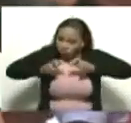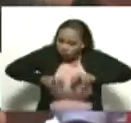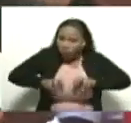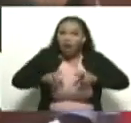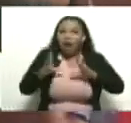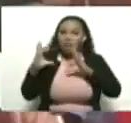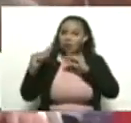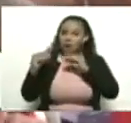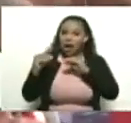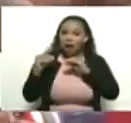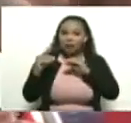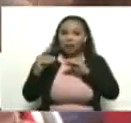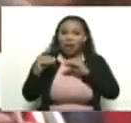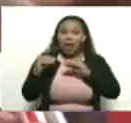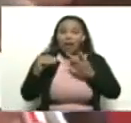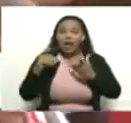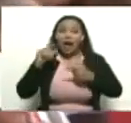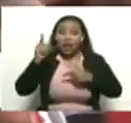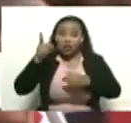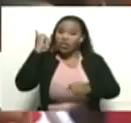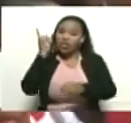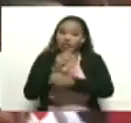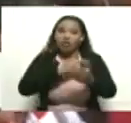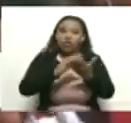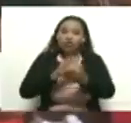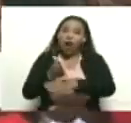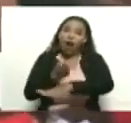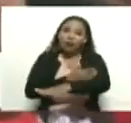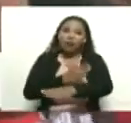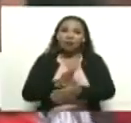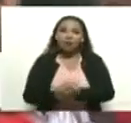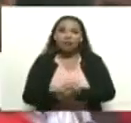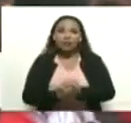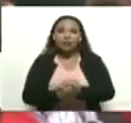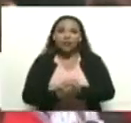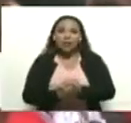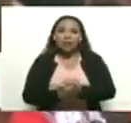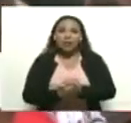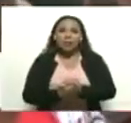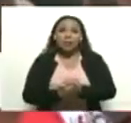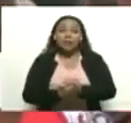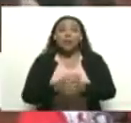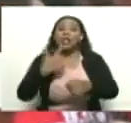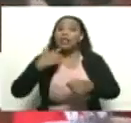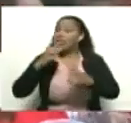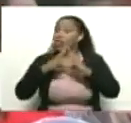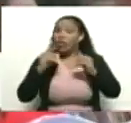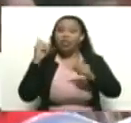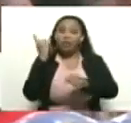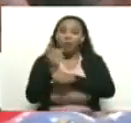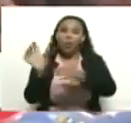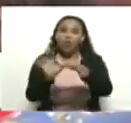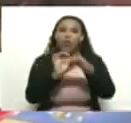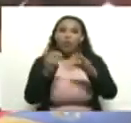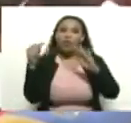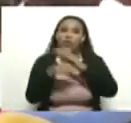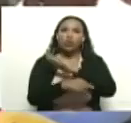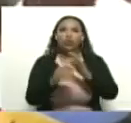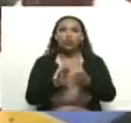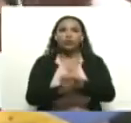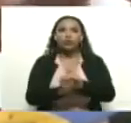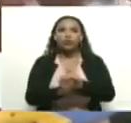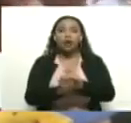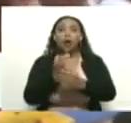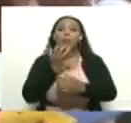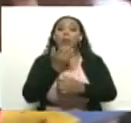se mata, pero a la vega no entran. Tenemos que estar unidos, ¿ves? Porque cuando pase algo